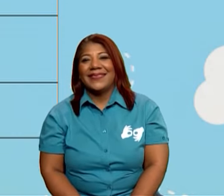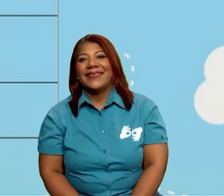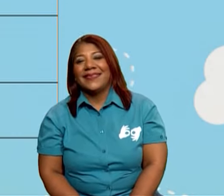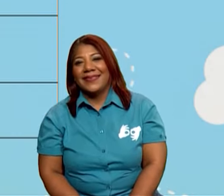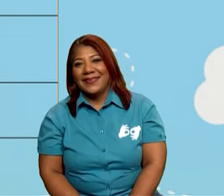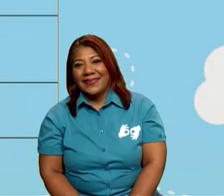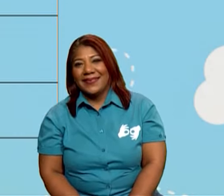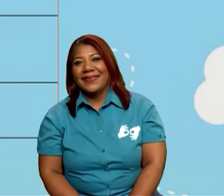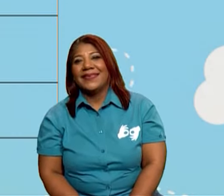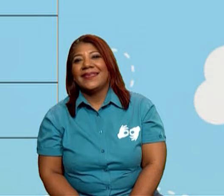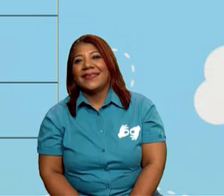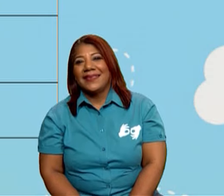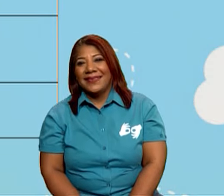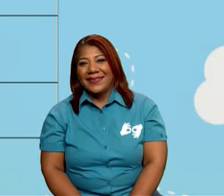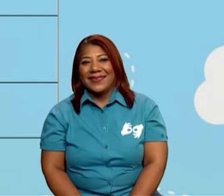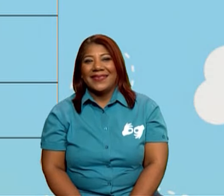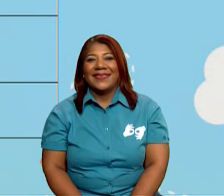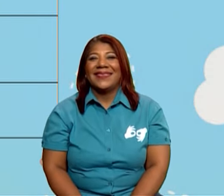manzana.